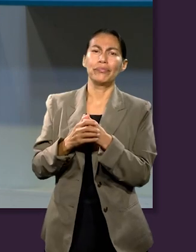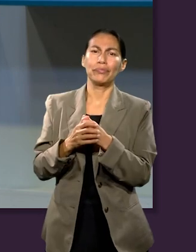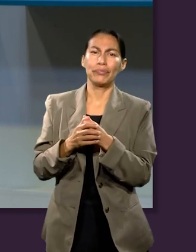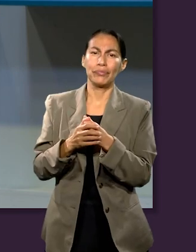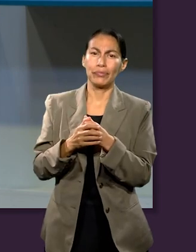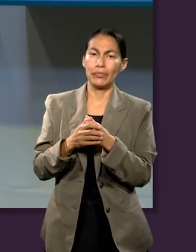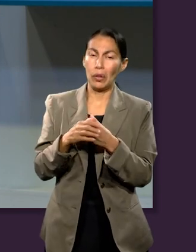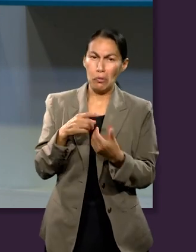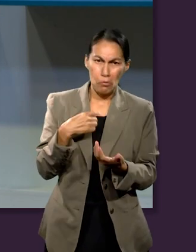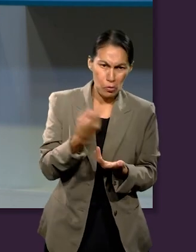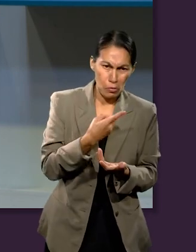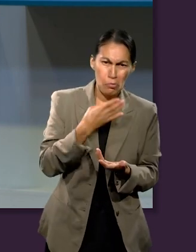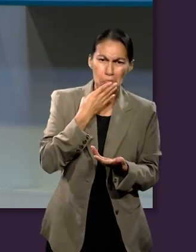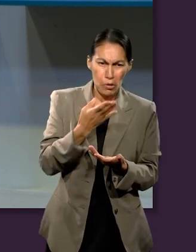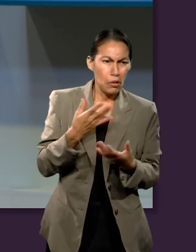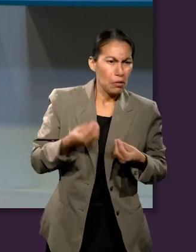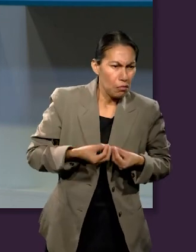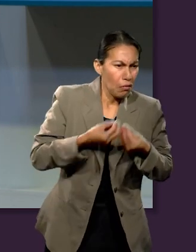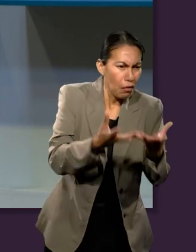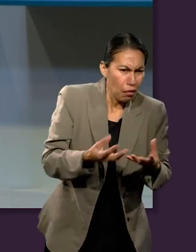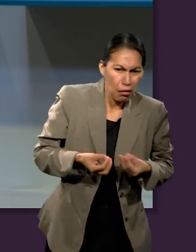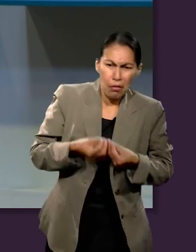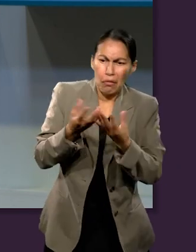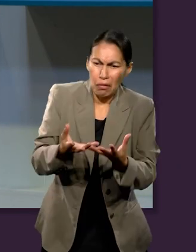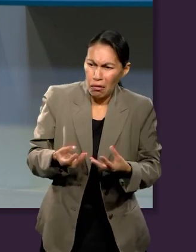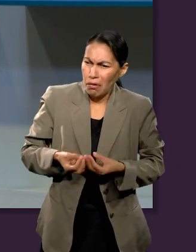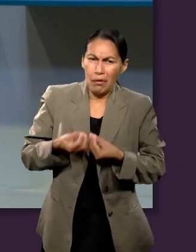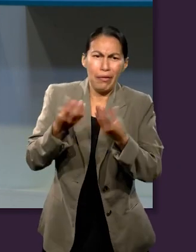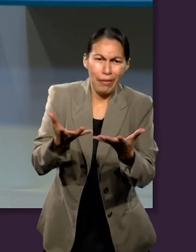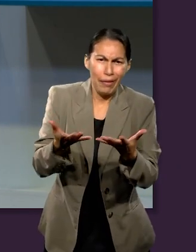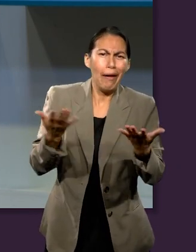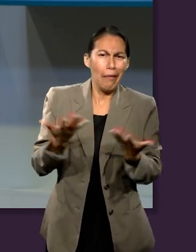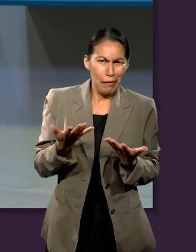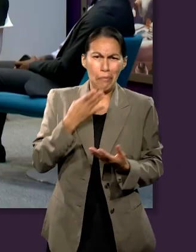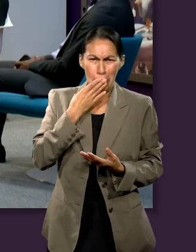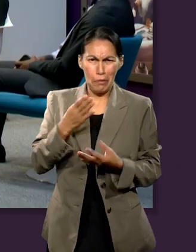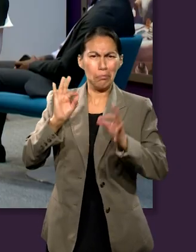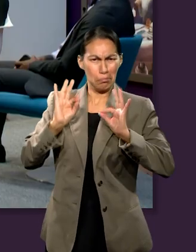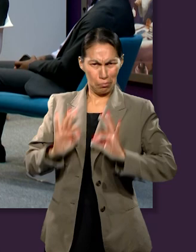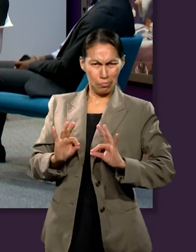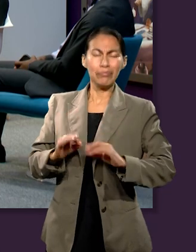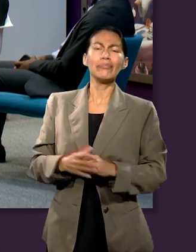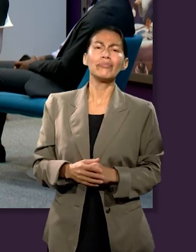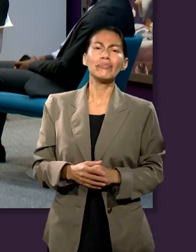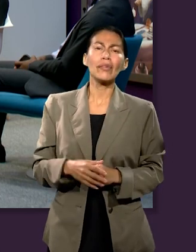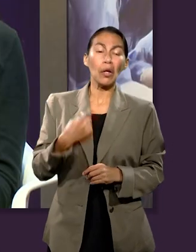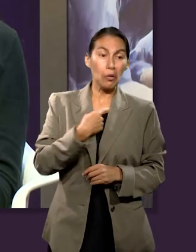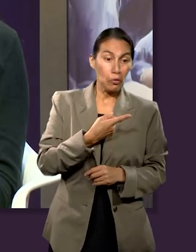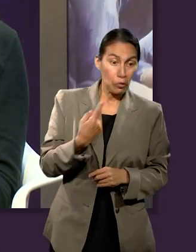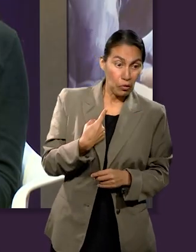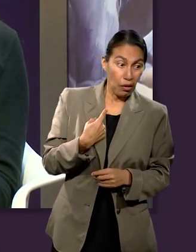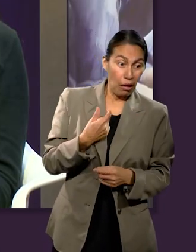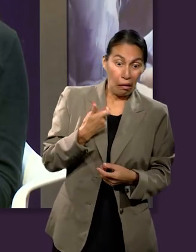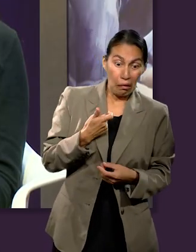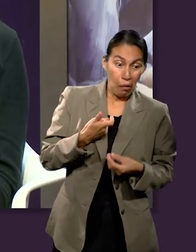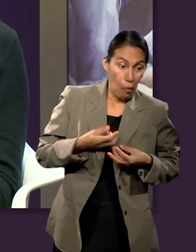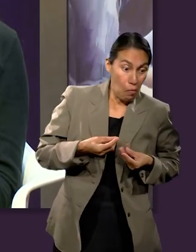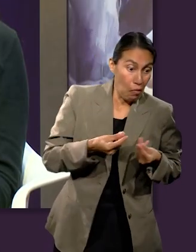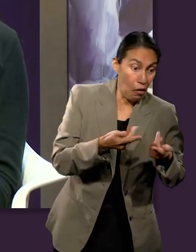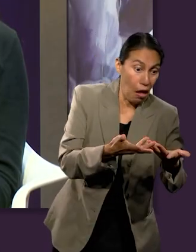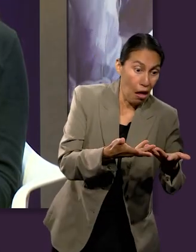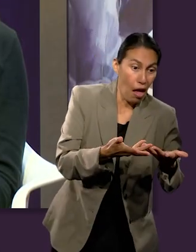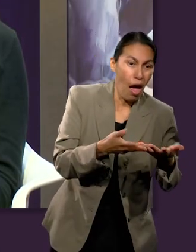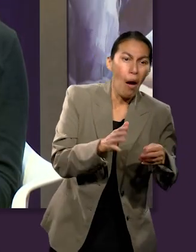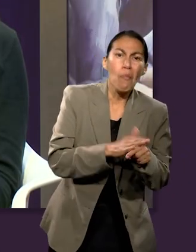sensación ese de bienestar o de plenitud sabiendo que hacemos lo correcto Y aunque nos quedemos